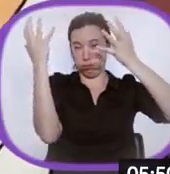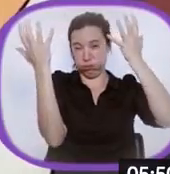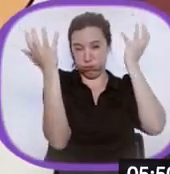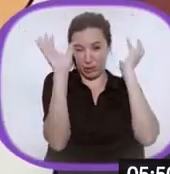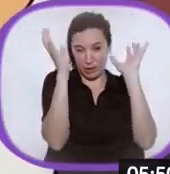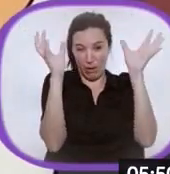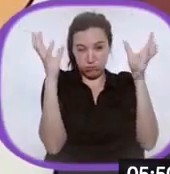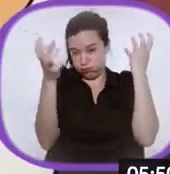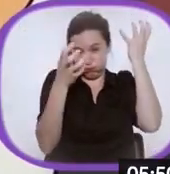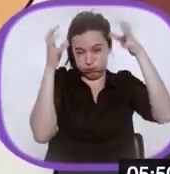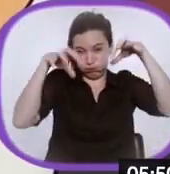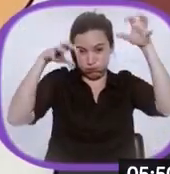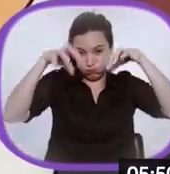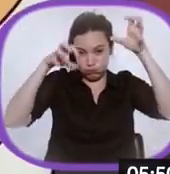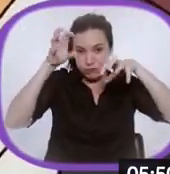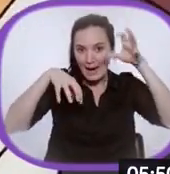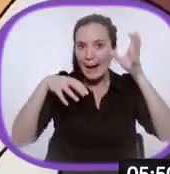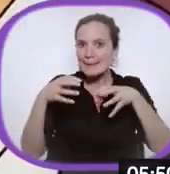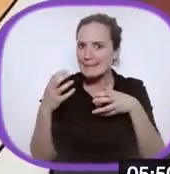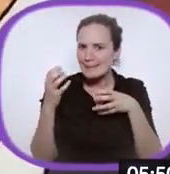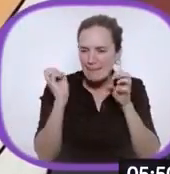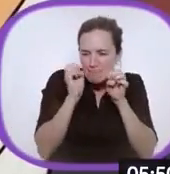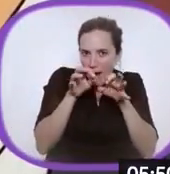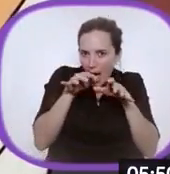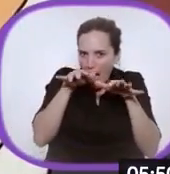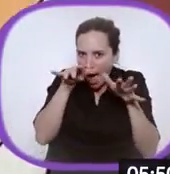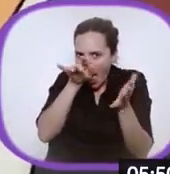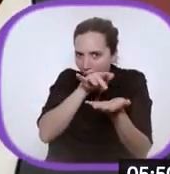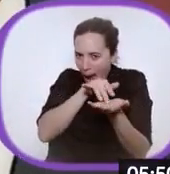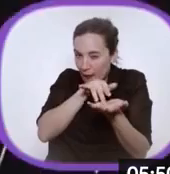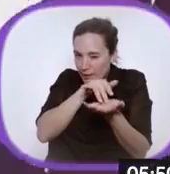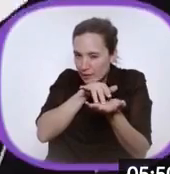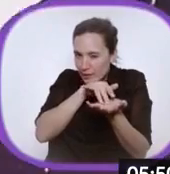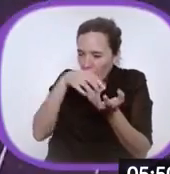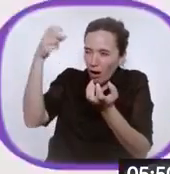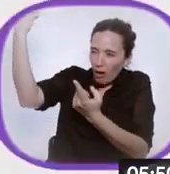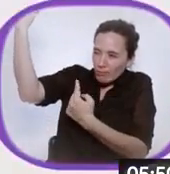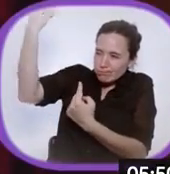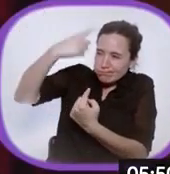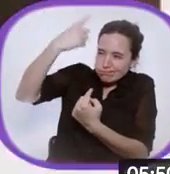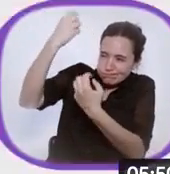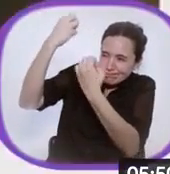La profecía se ha cumplido. La venganza del Inca caerá sobre mí.